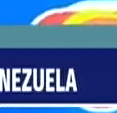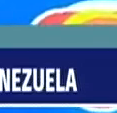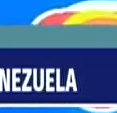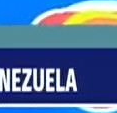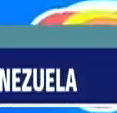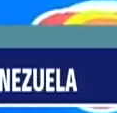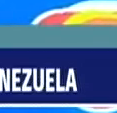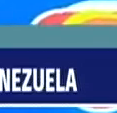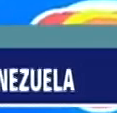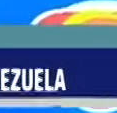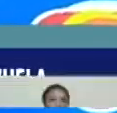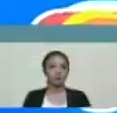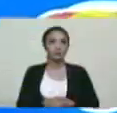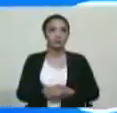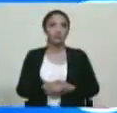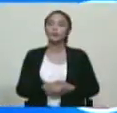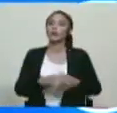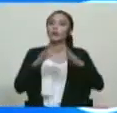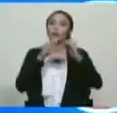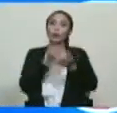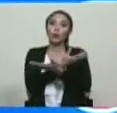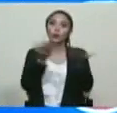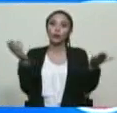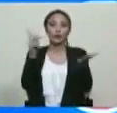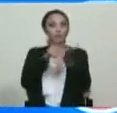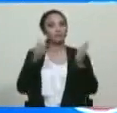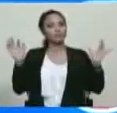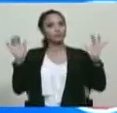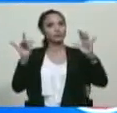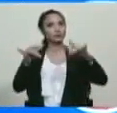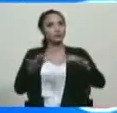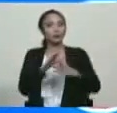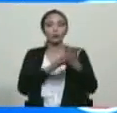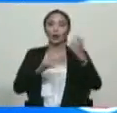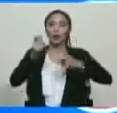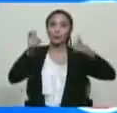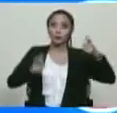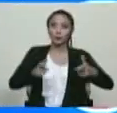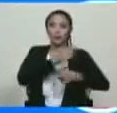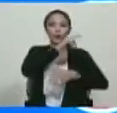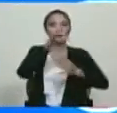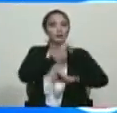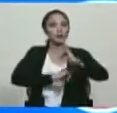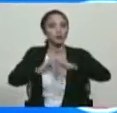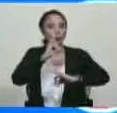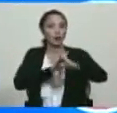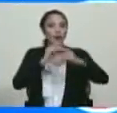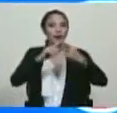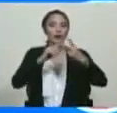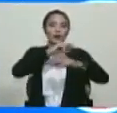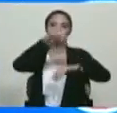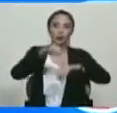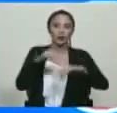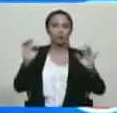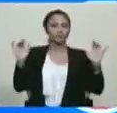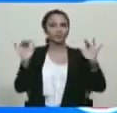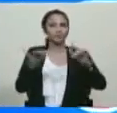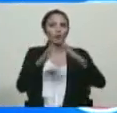Velázquez. A todos ustedes, operadores turísticos nacionales, internacionales,